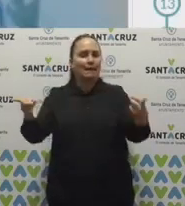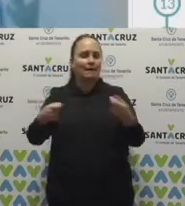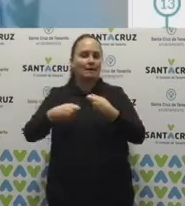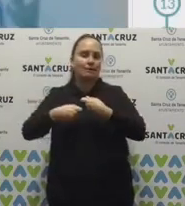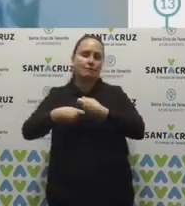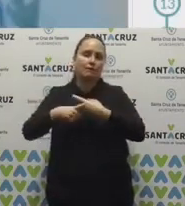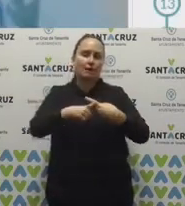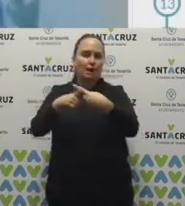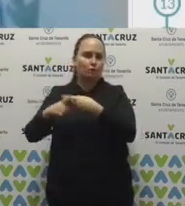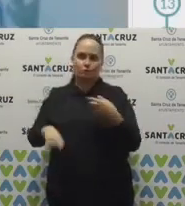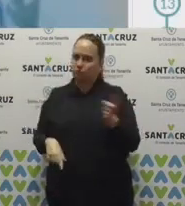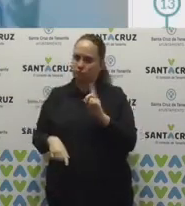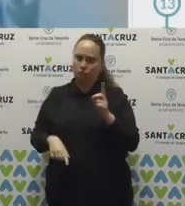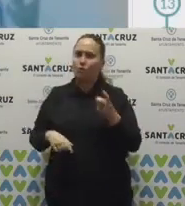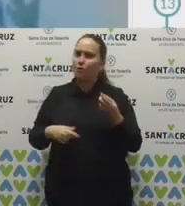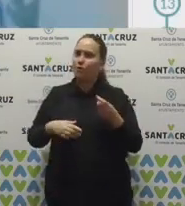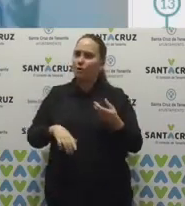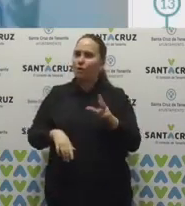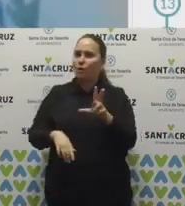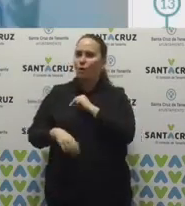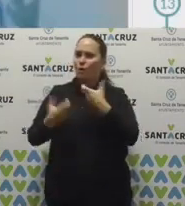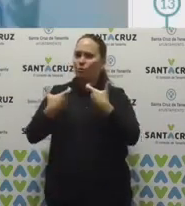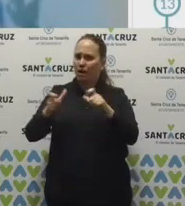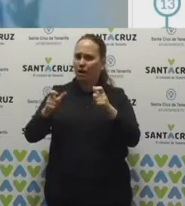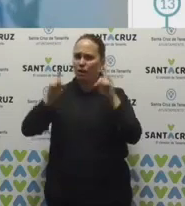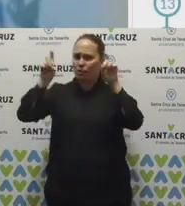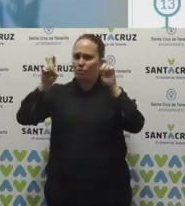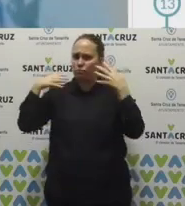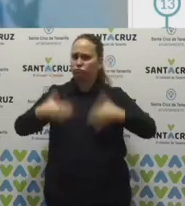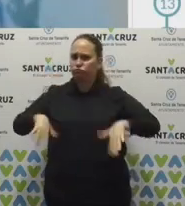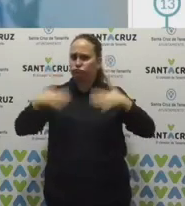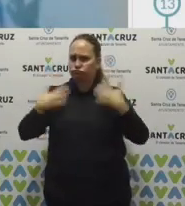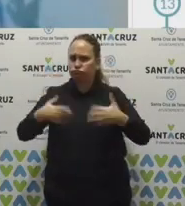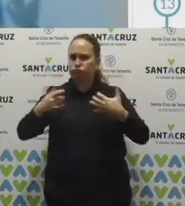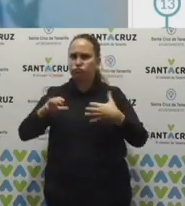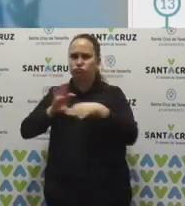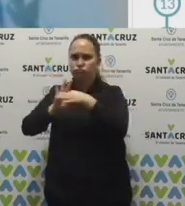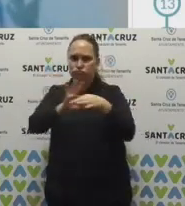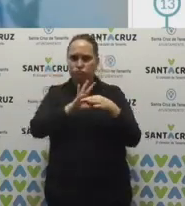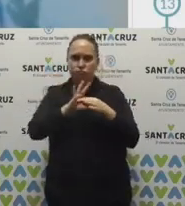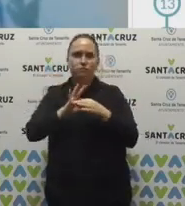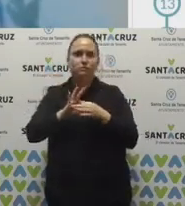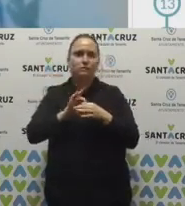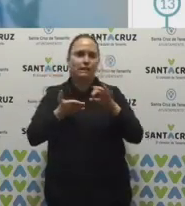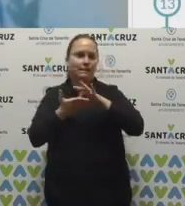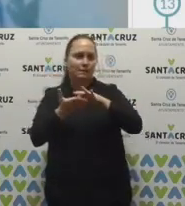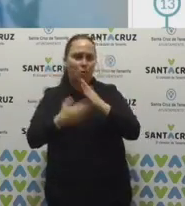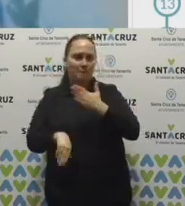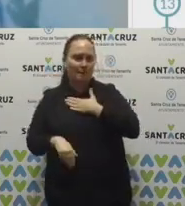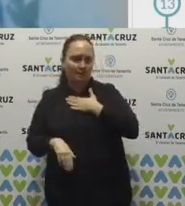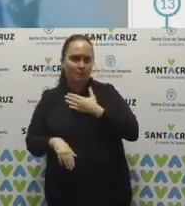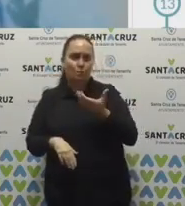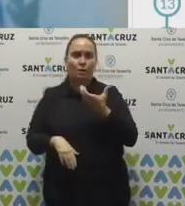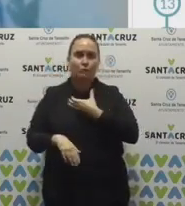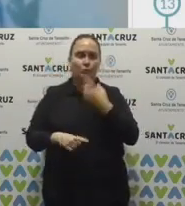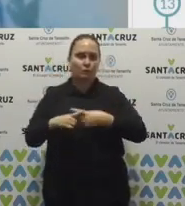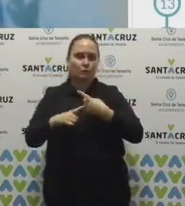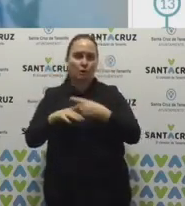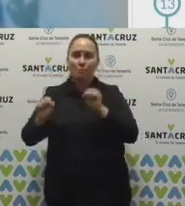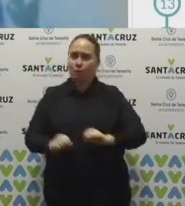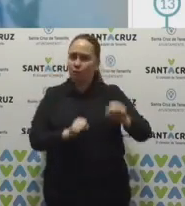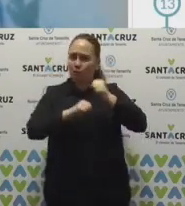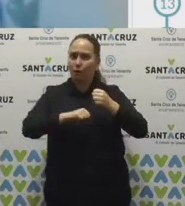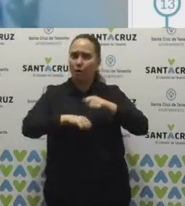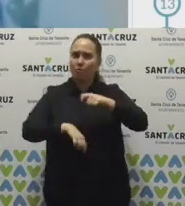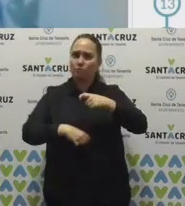de la concejalía de educación los distritos protección civil y el servicio de patrimonio del ayuntamiento de santa cruz por hacer llegar